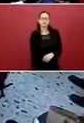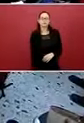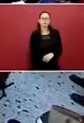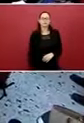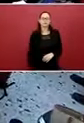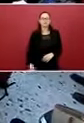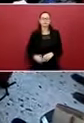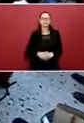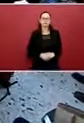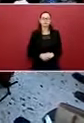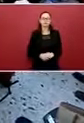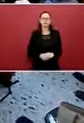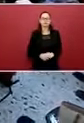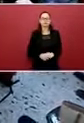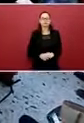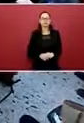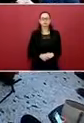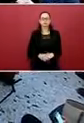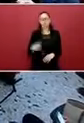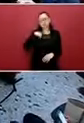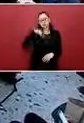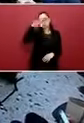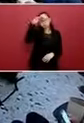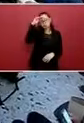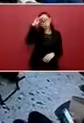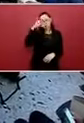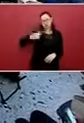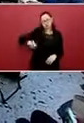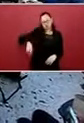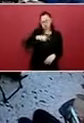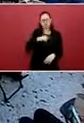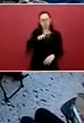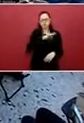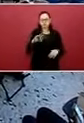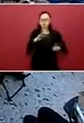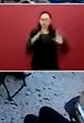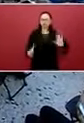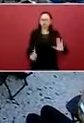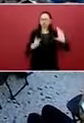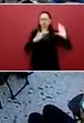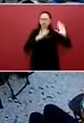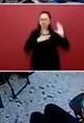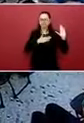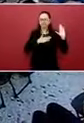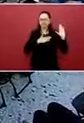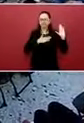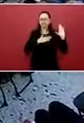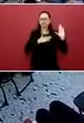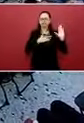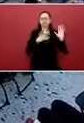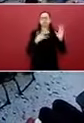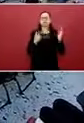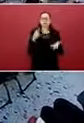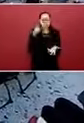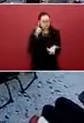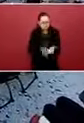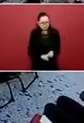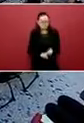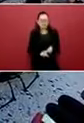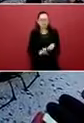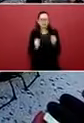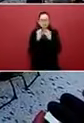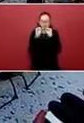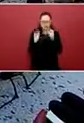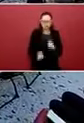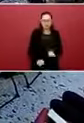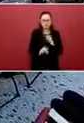Yo pienso que aquí podemos hacer el compromiso de tener un sistema de